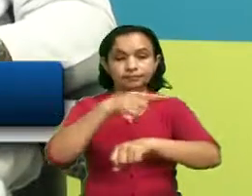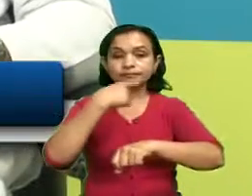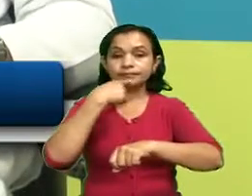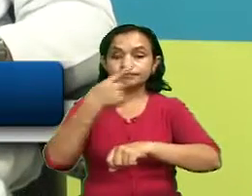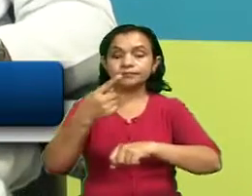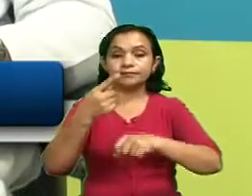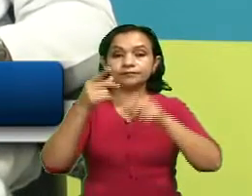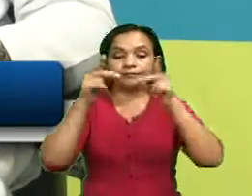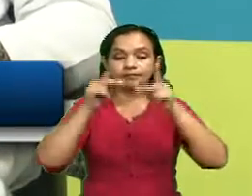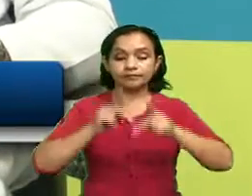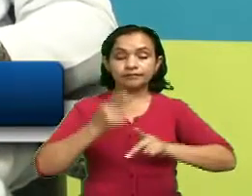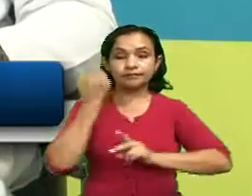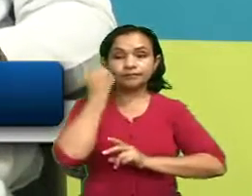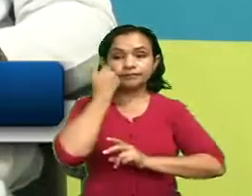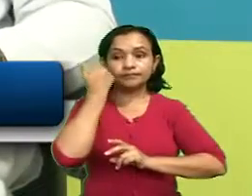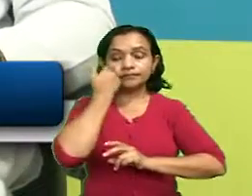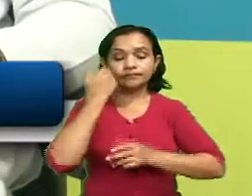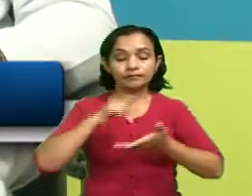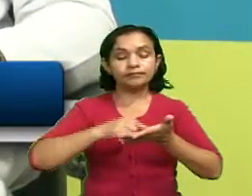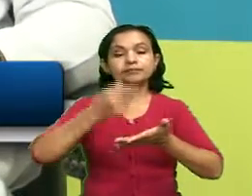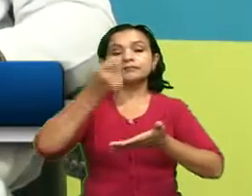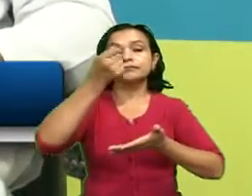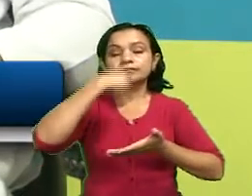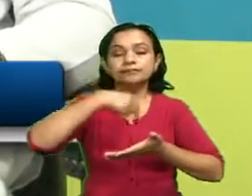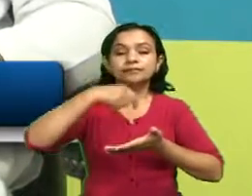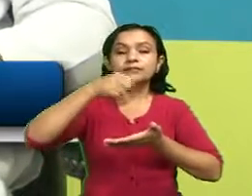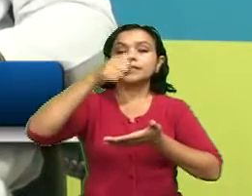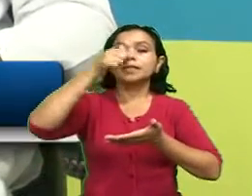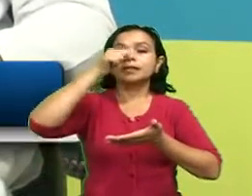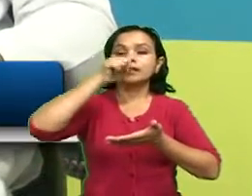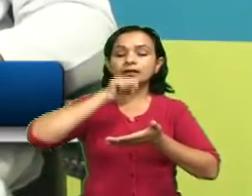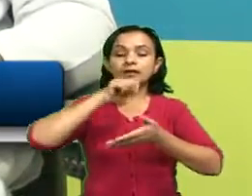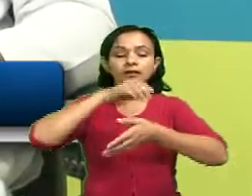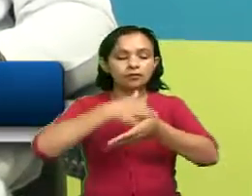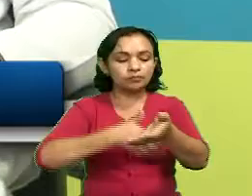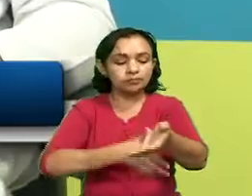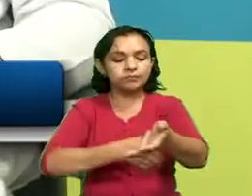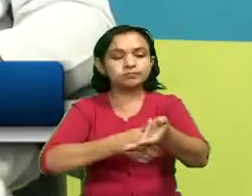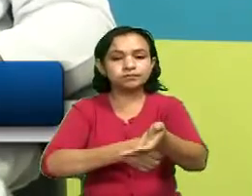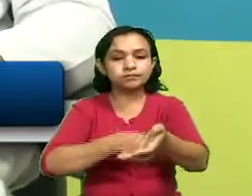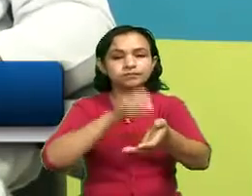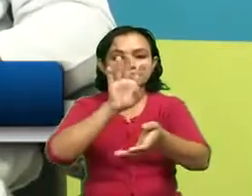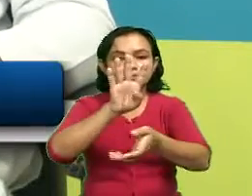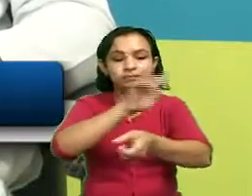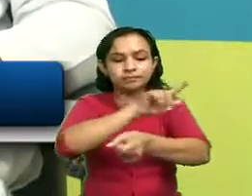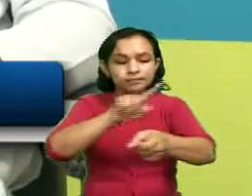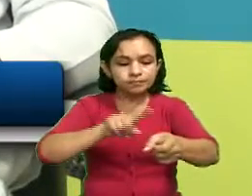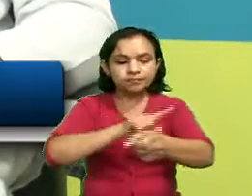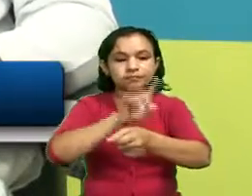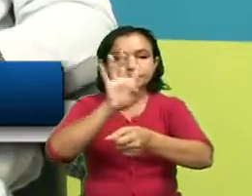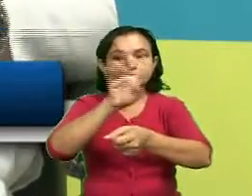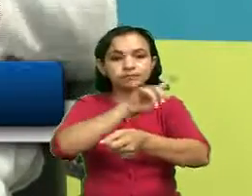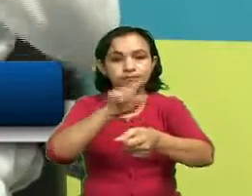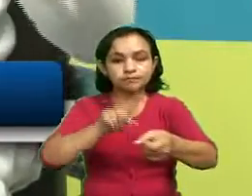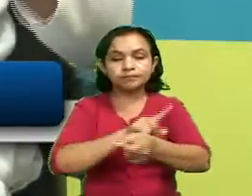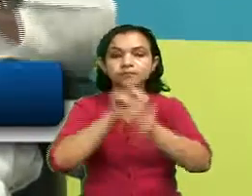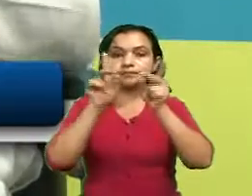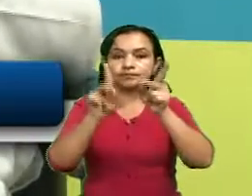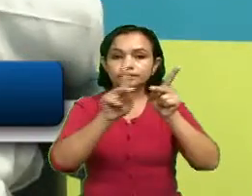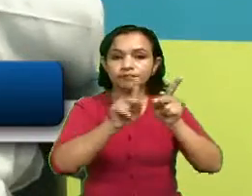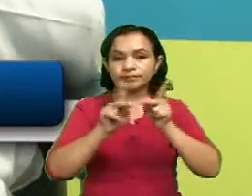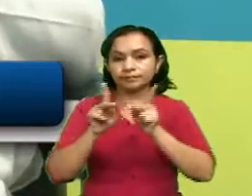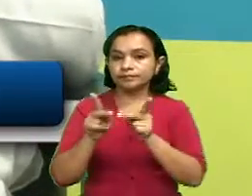manejo del paciente es acetaminofén, suero oral y toma de signos vitales cada 4 horas